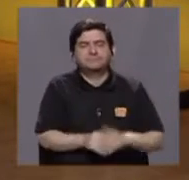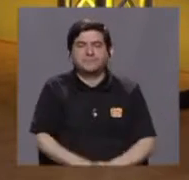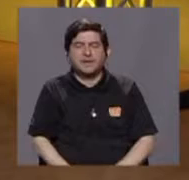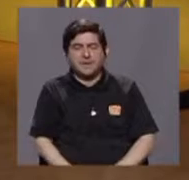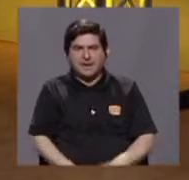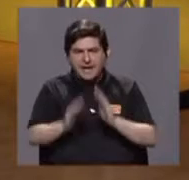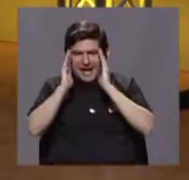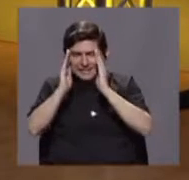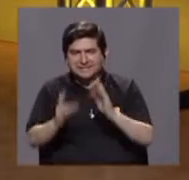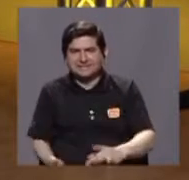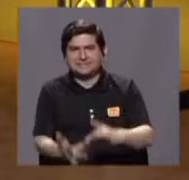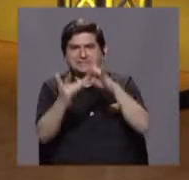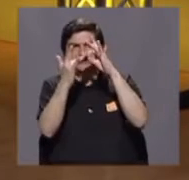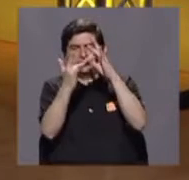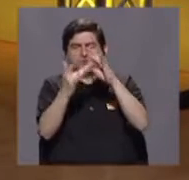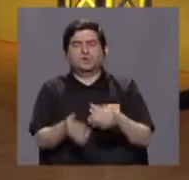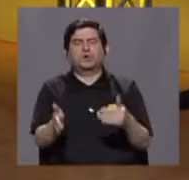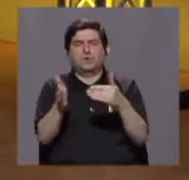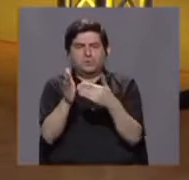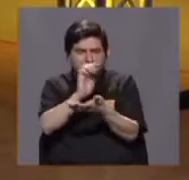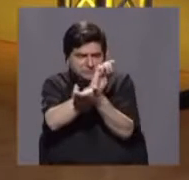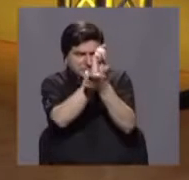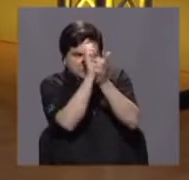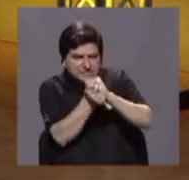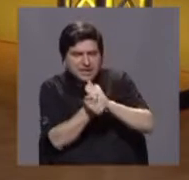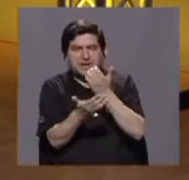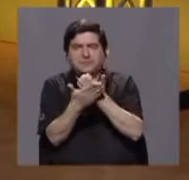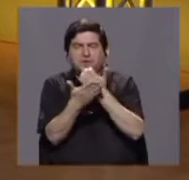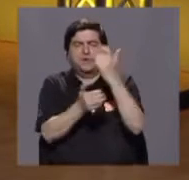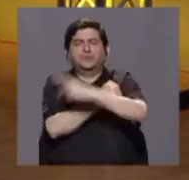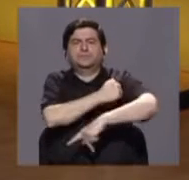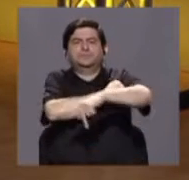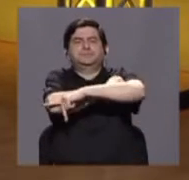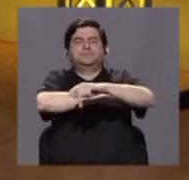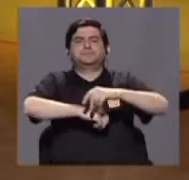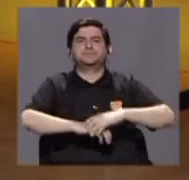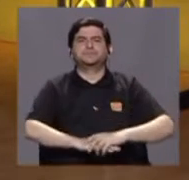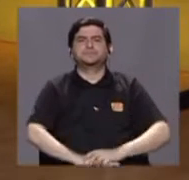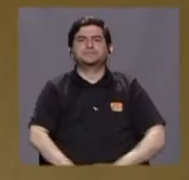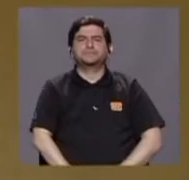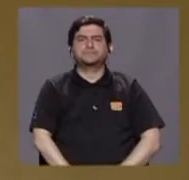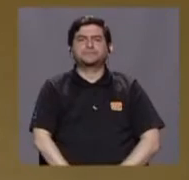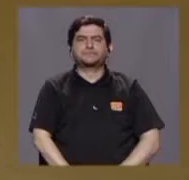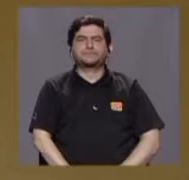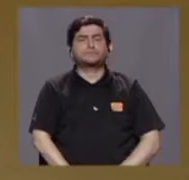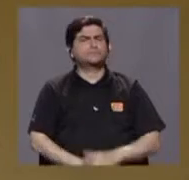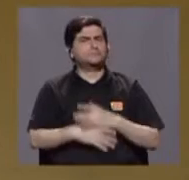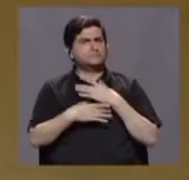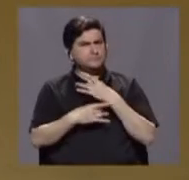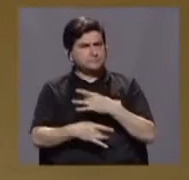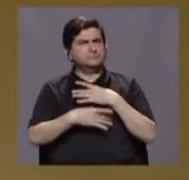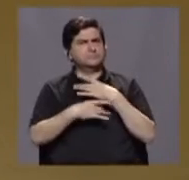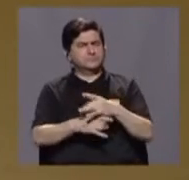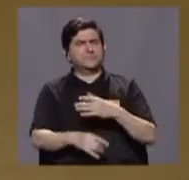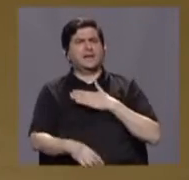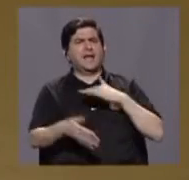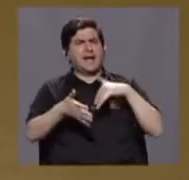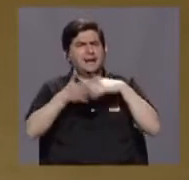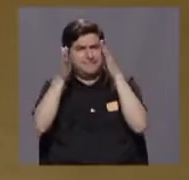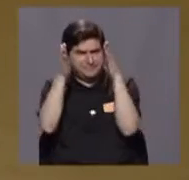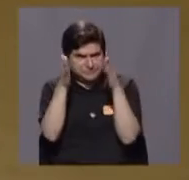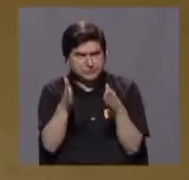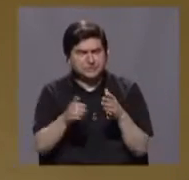de prioridad para la reconversión económica del país. Muy interesante. Yo a mis